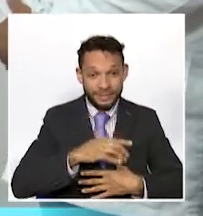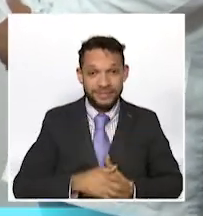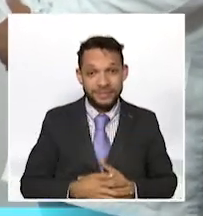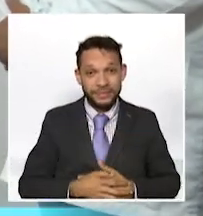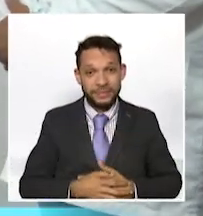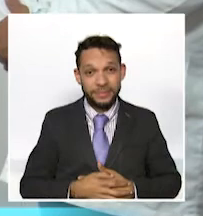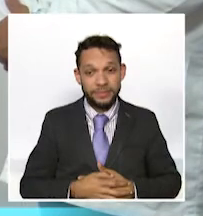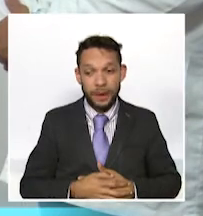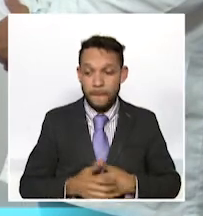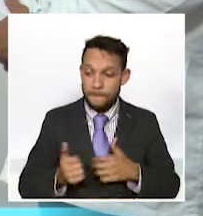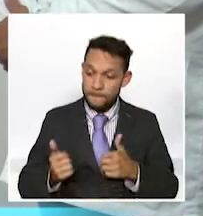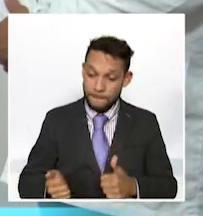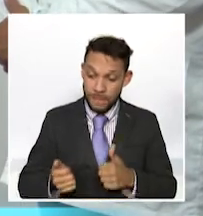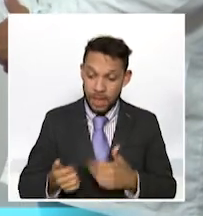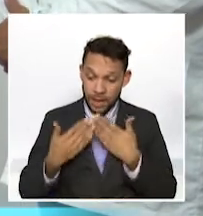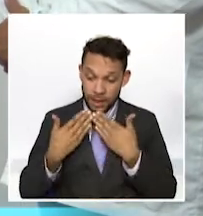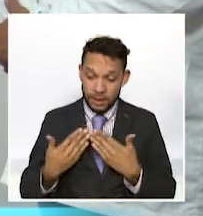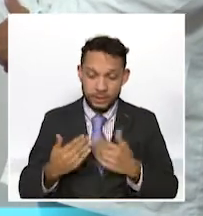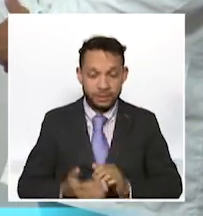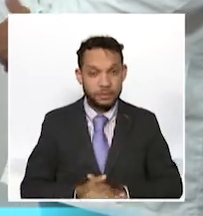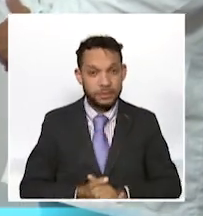Muy bien.